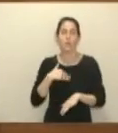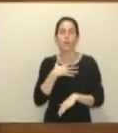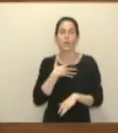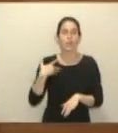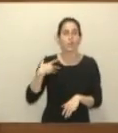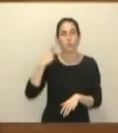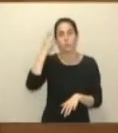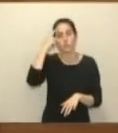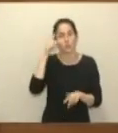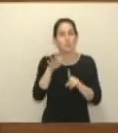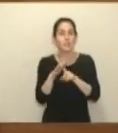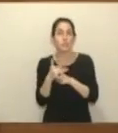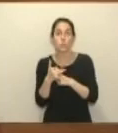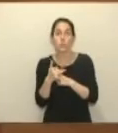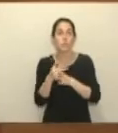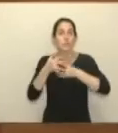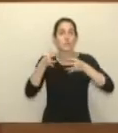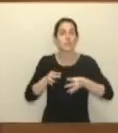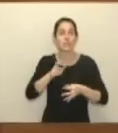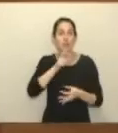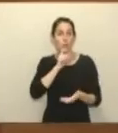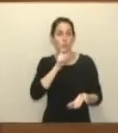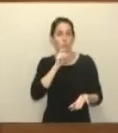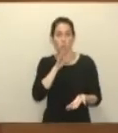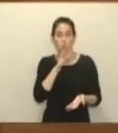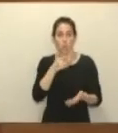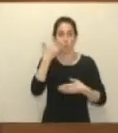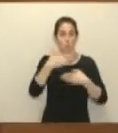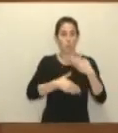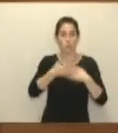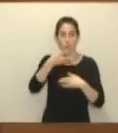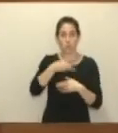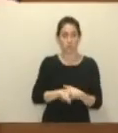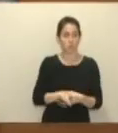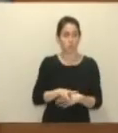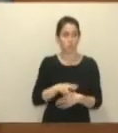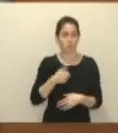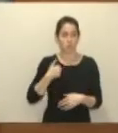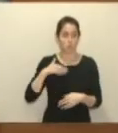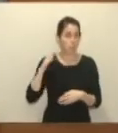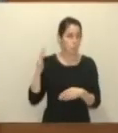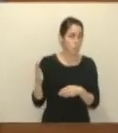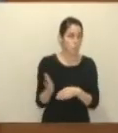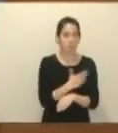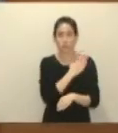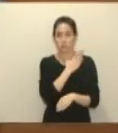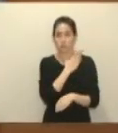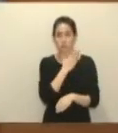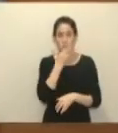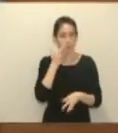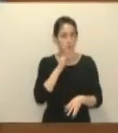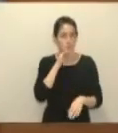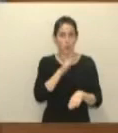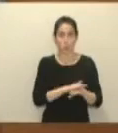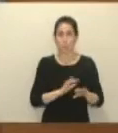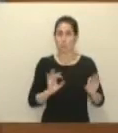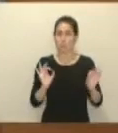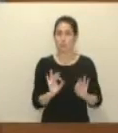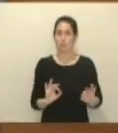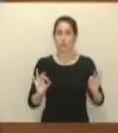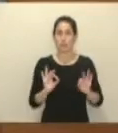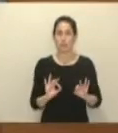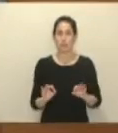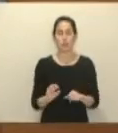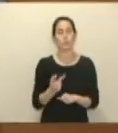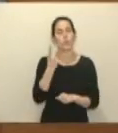la que se encuentra, porque lo cierto es que ese plazo de 3 meses también se encuentra incumplido. Y hay